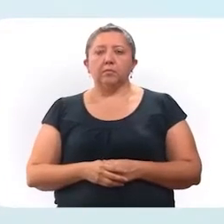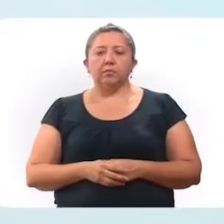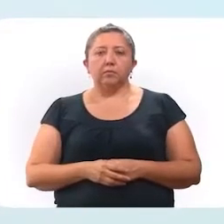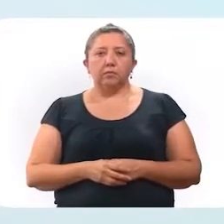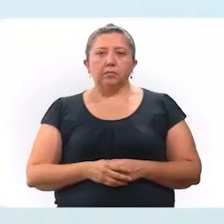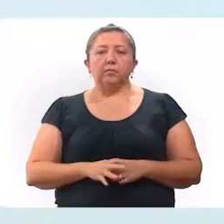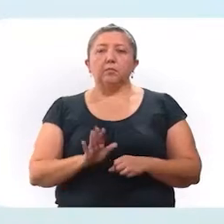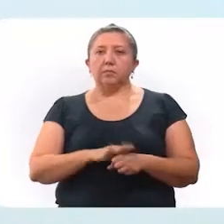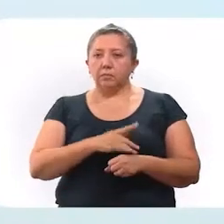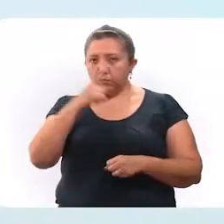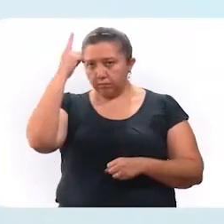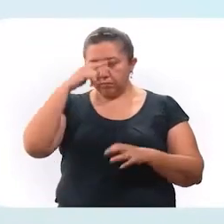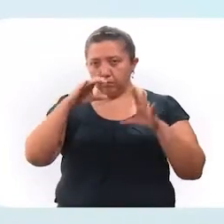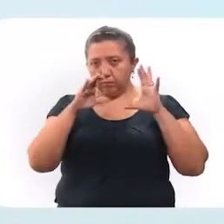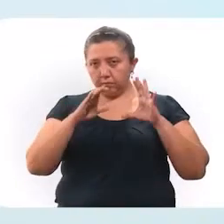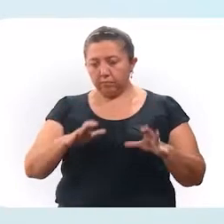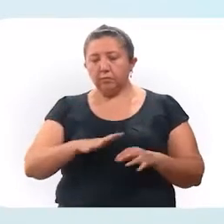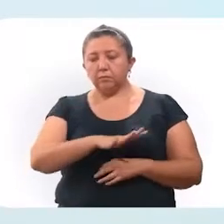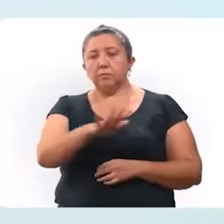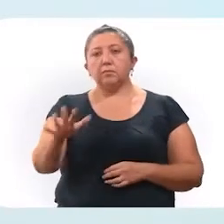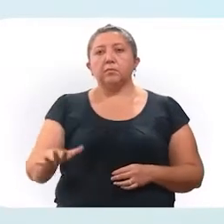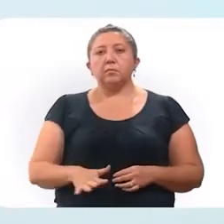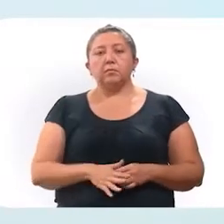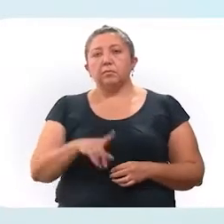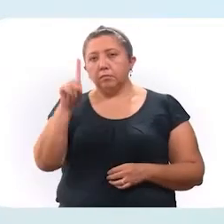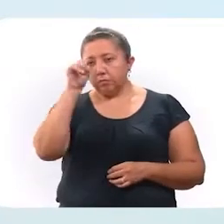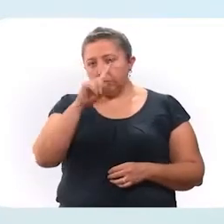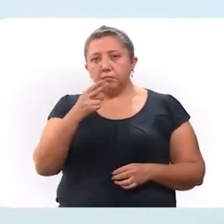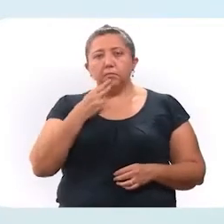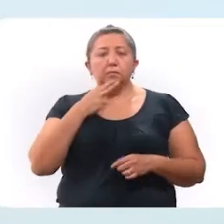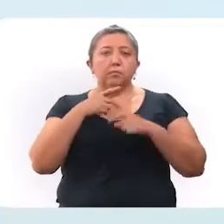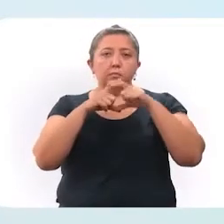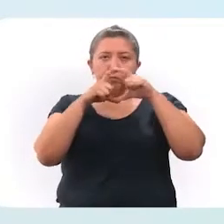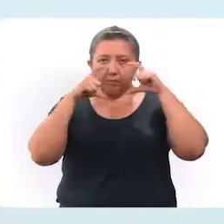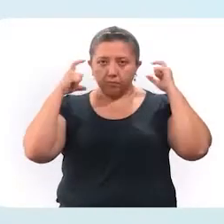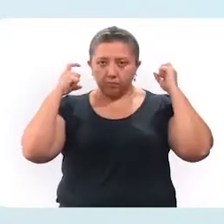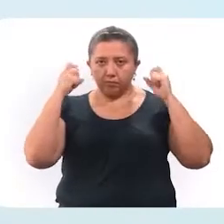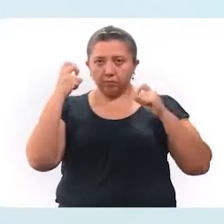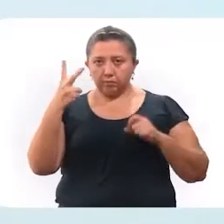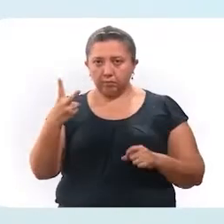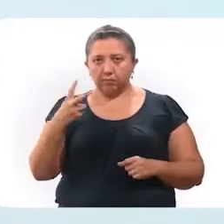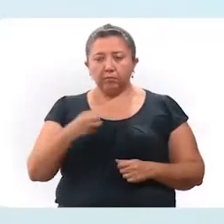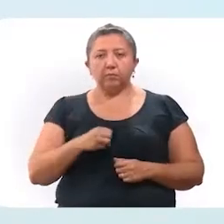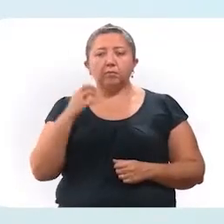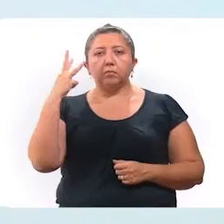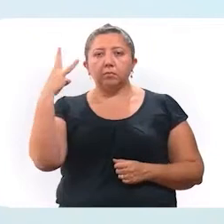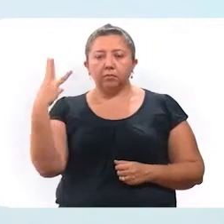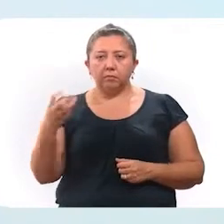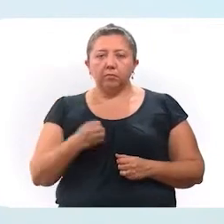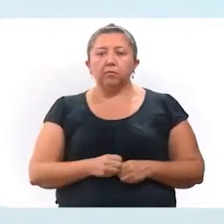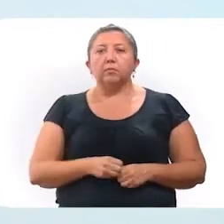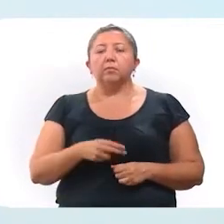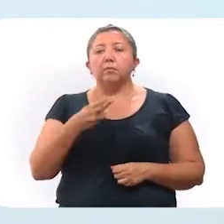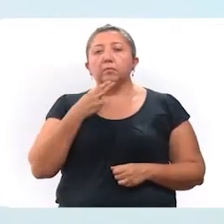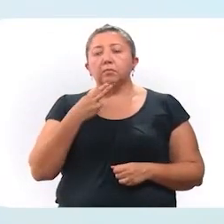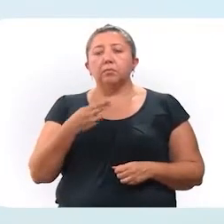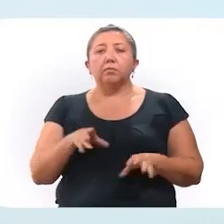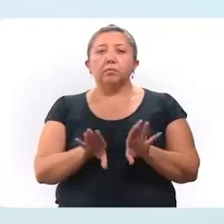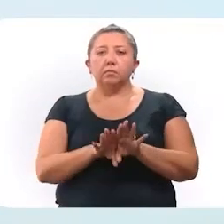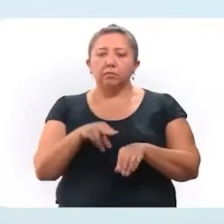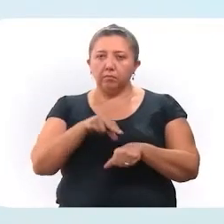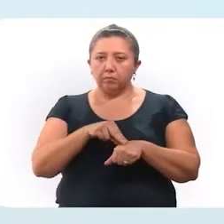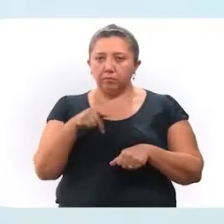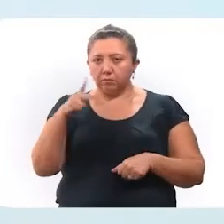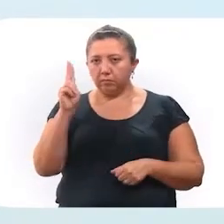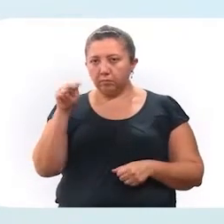Omicron. Por lo que para protegernos entre todos, se sugiere el uso de cubrebocas de 2 capas, tricapa o de uso grado médico